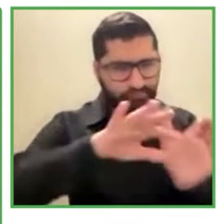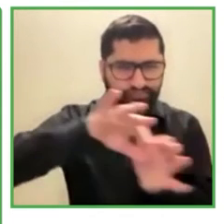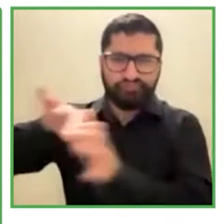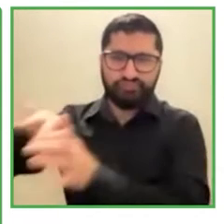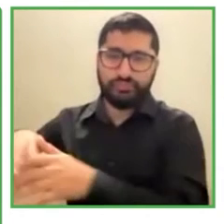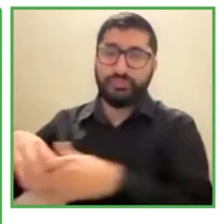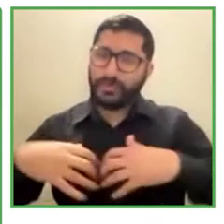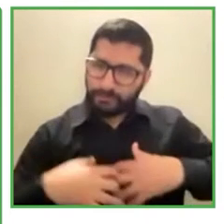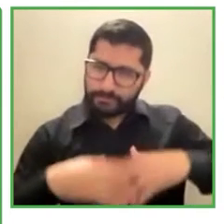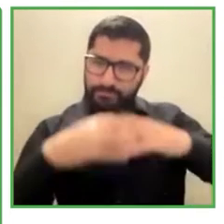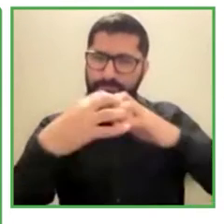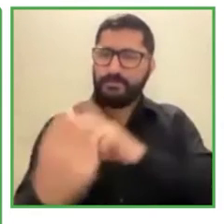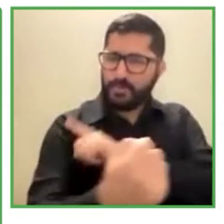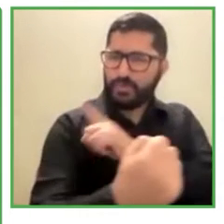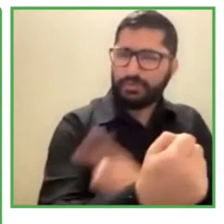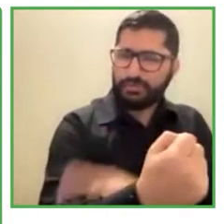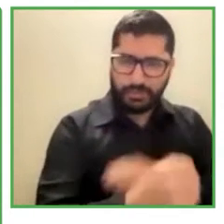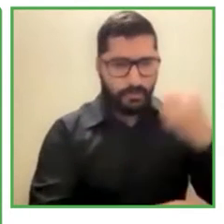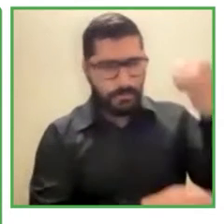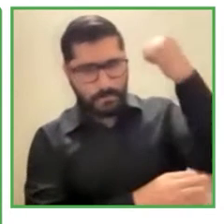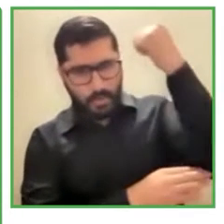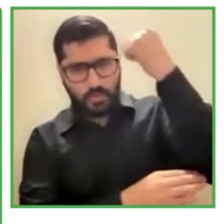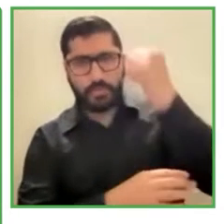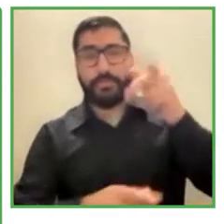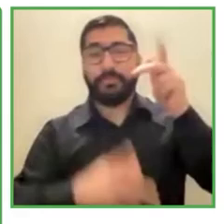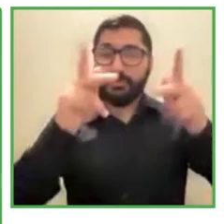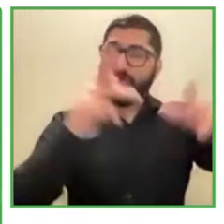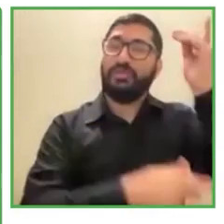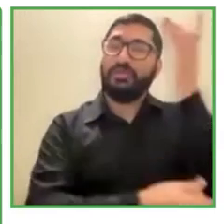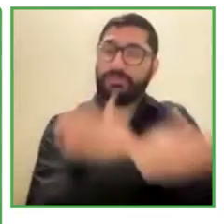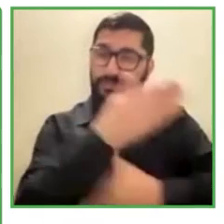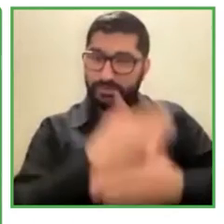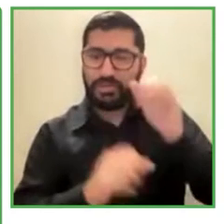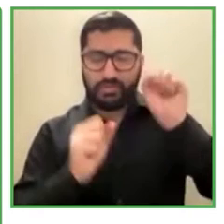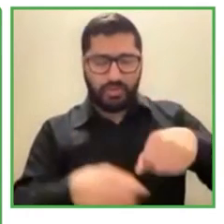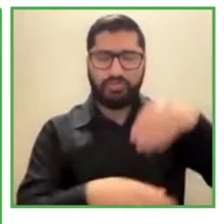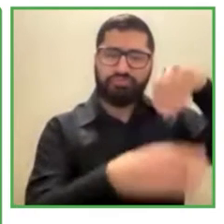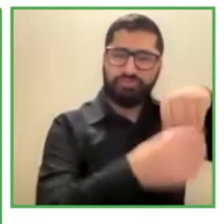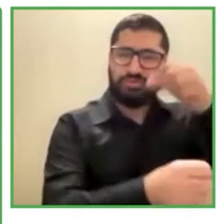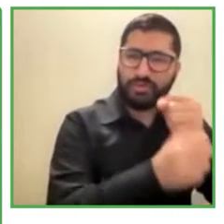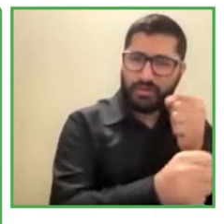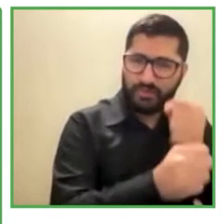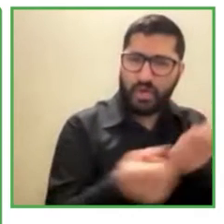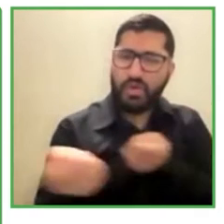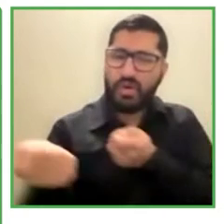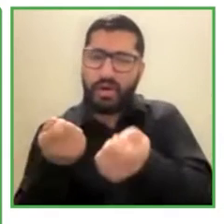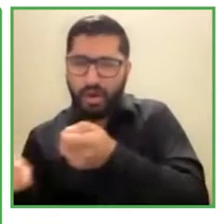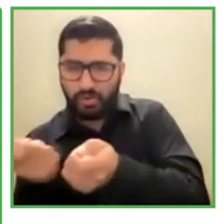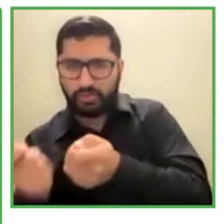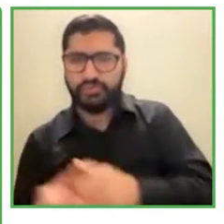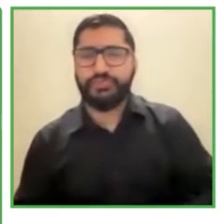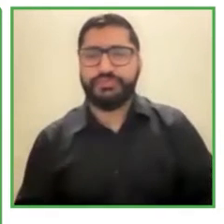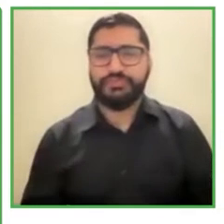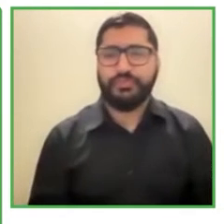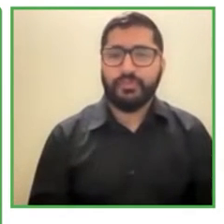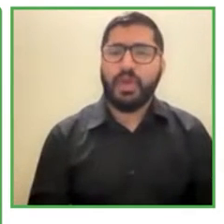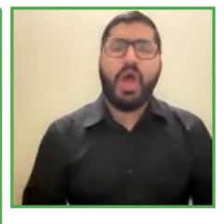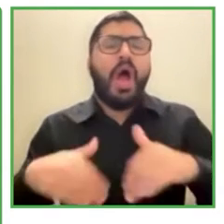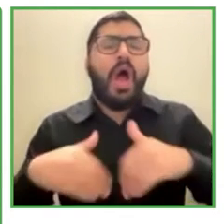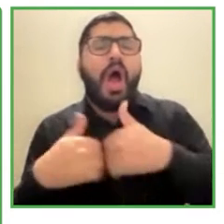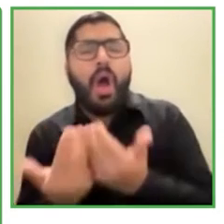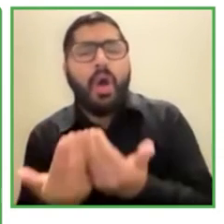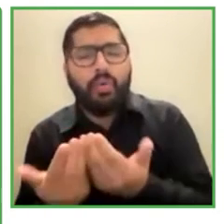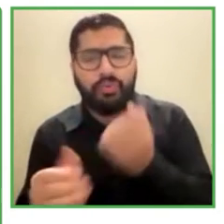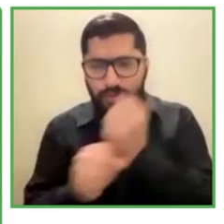y a los lugares de trabajo y a los negocios. Y como nosotros trabajamos es que entendemos que existen barreras